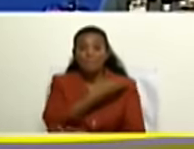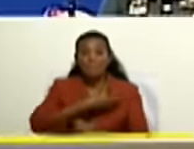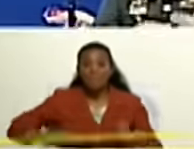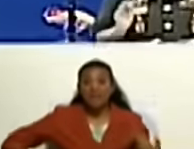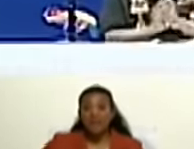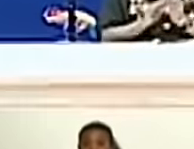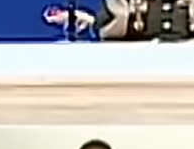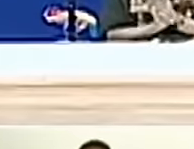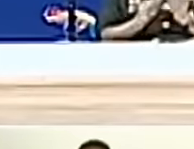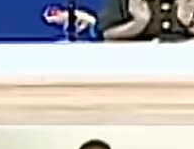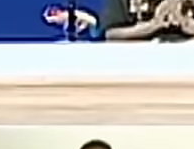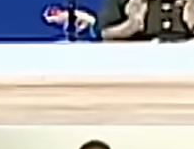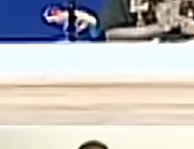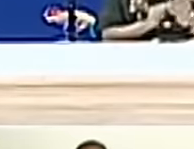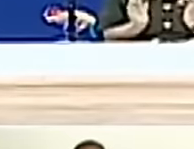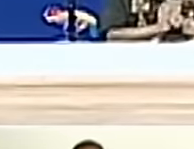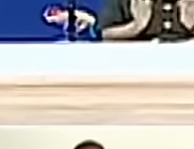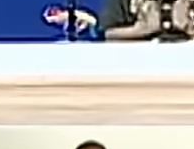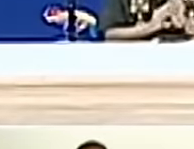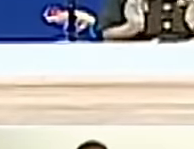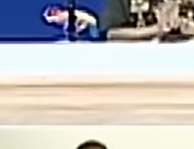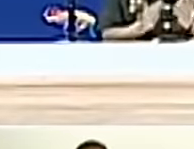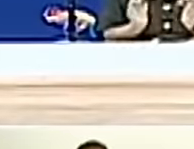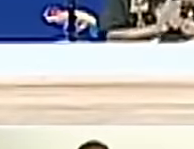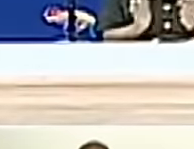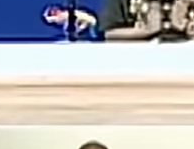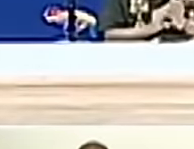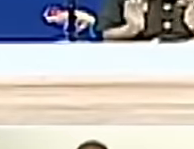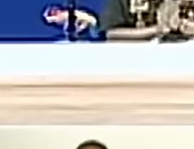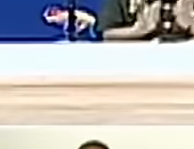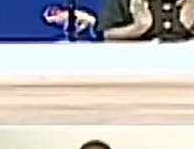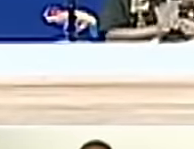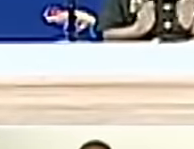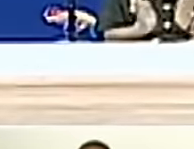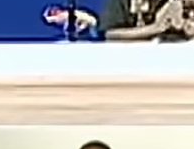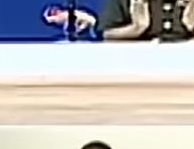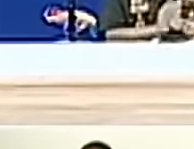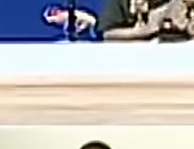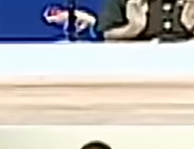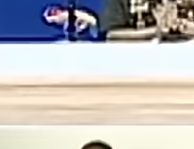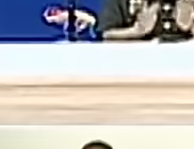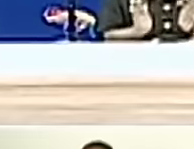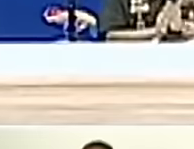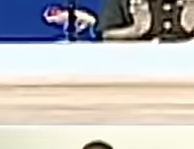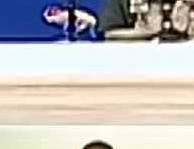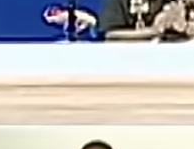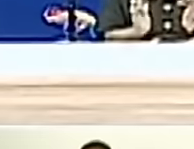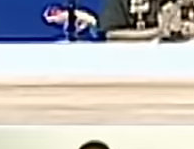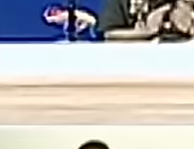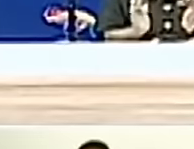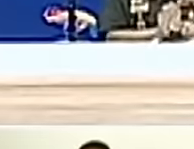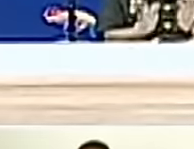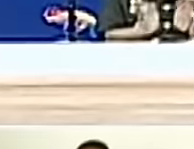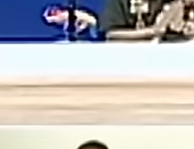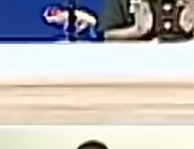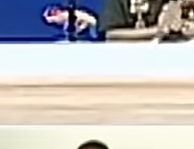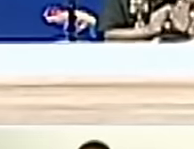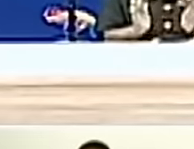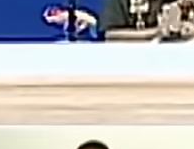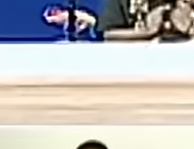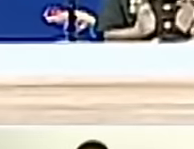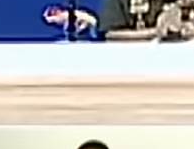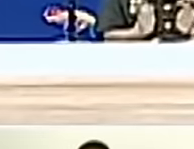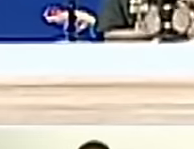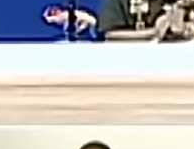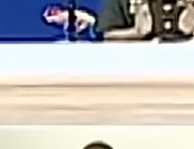Nacional, convocante del referéndum histórico del próximo 3 de diciembre